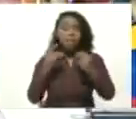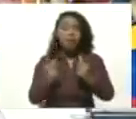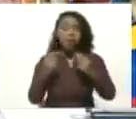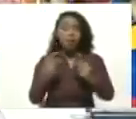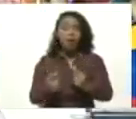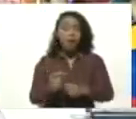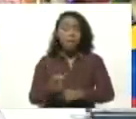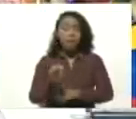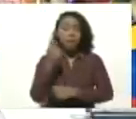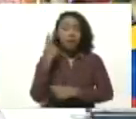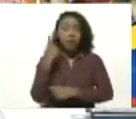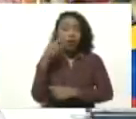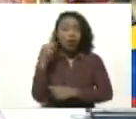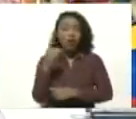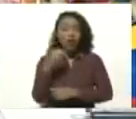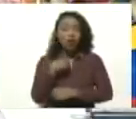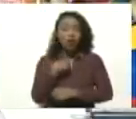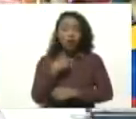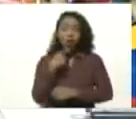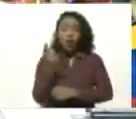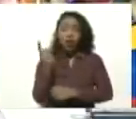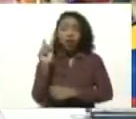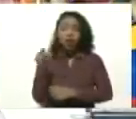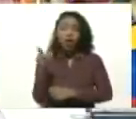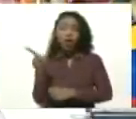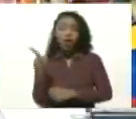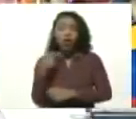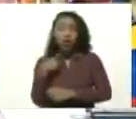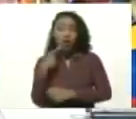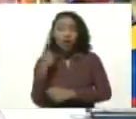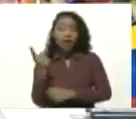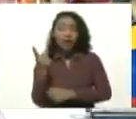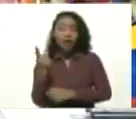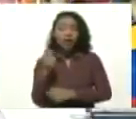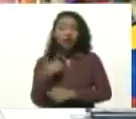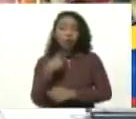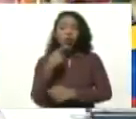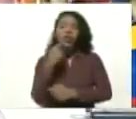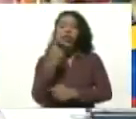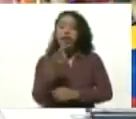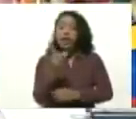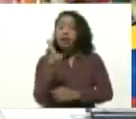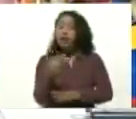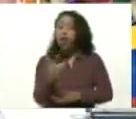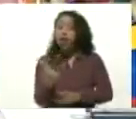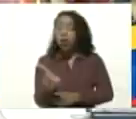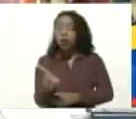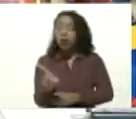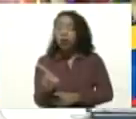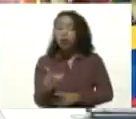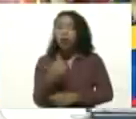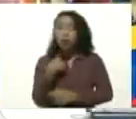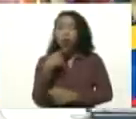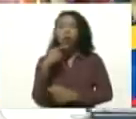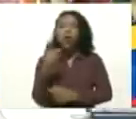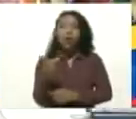del 1 de noviembre. ¿Lo dije, verdad? ¿O no lo dije? ¿Te lo dije o no te lo dije? Te lo